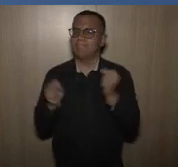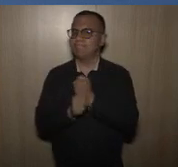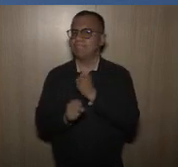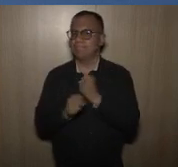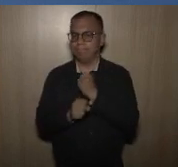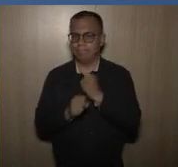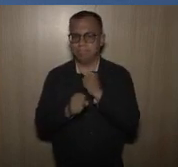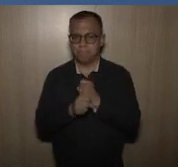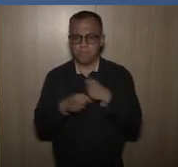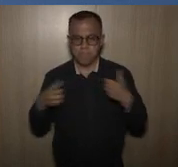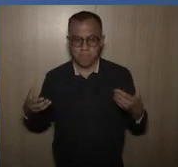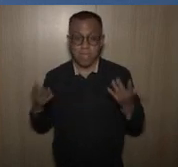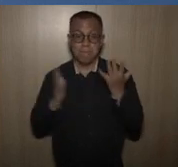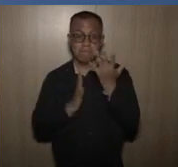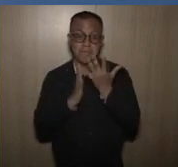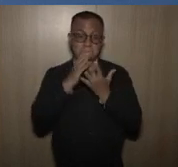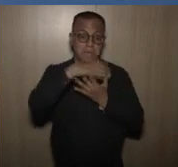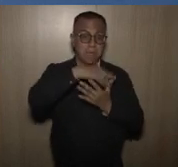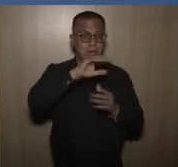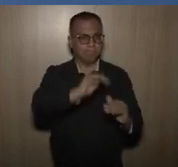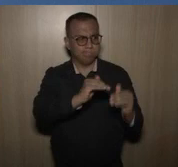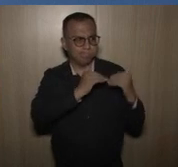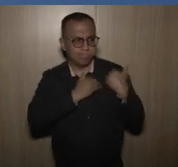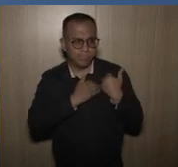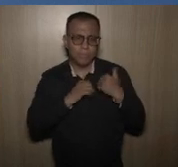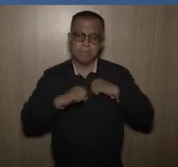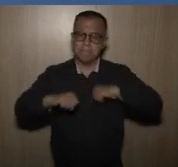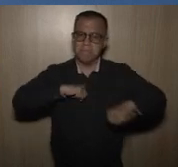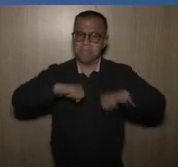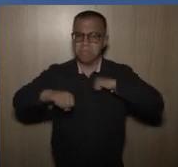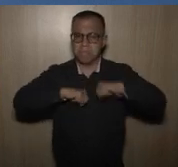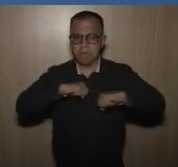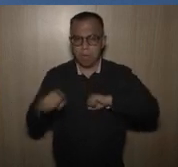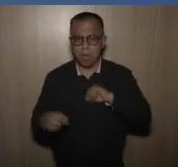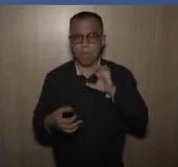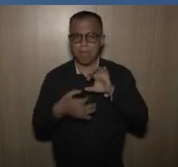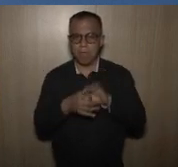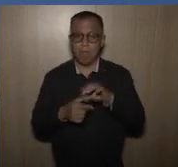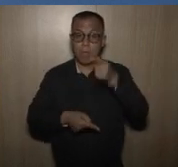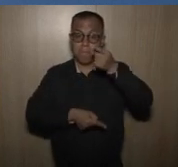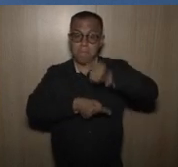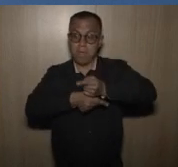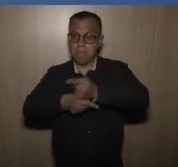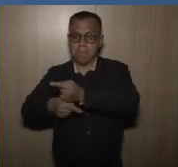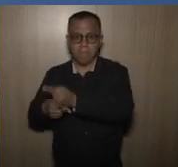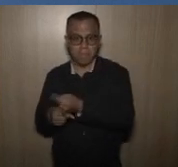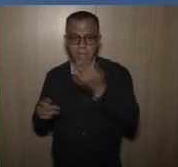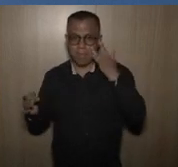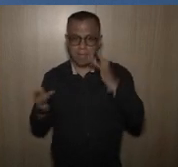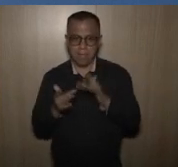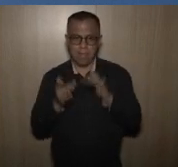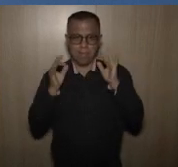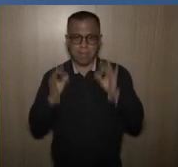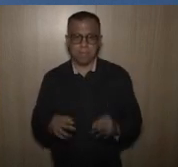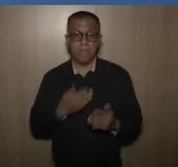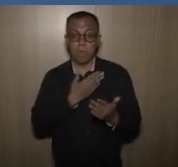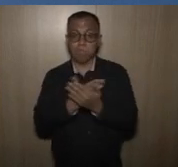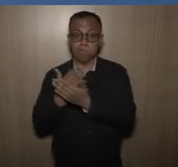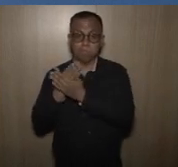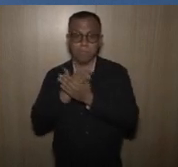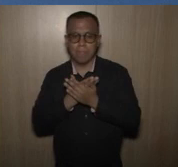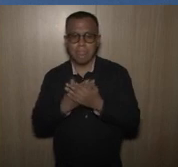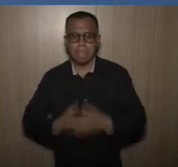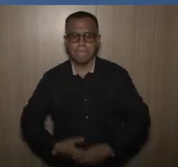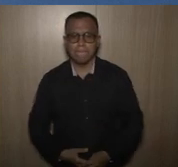Trabajar en la trazabilidad, trabajar en la pertinencia, trabajar en las alertas,